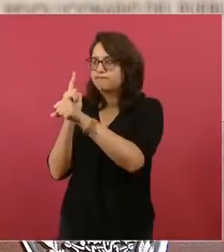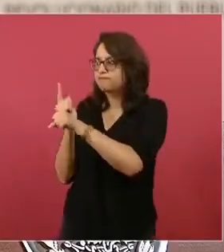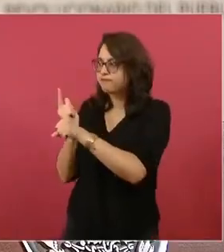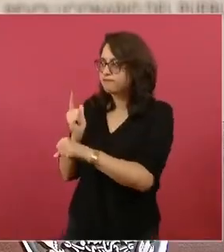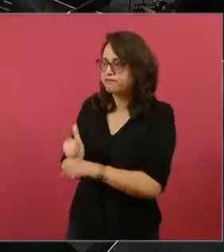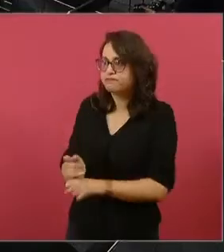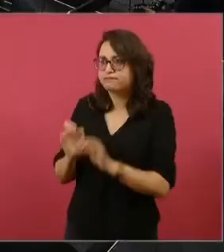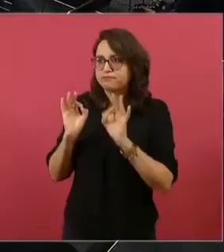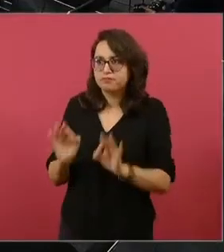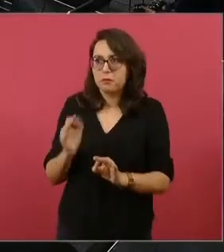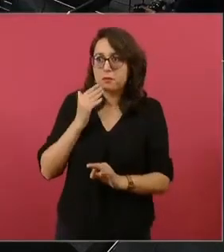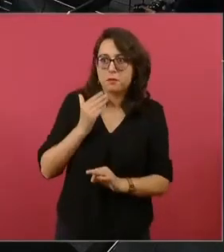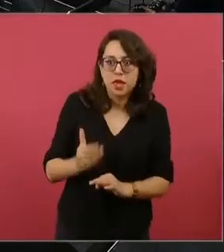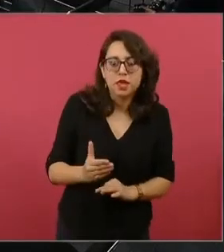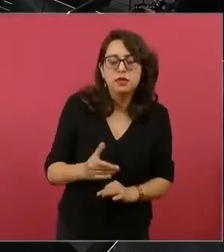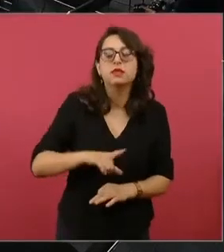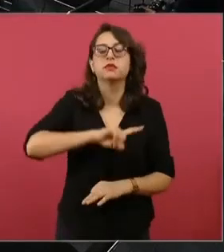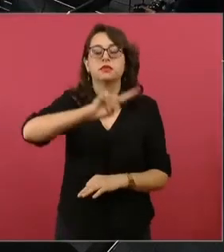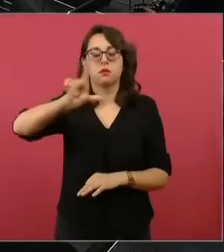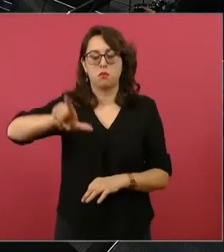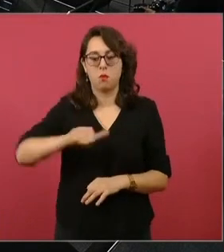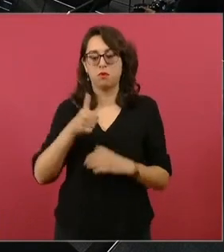mejorar nuestras acciones.